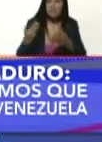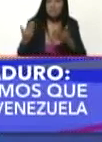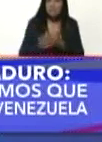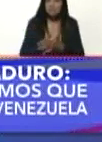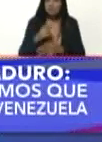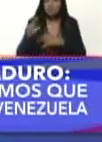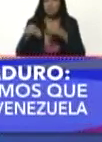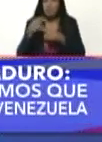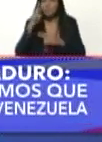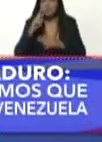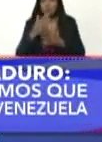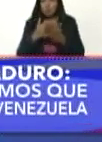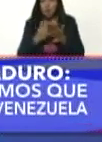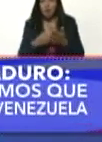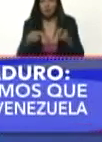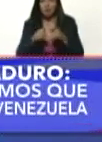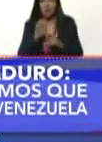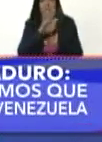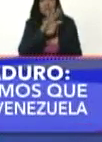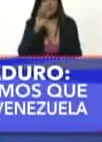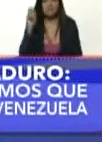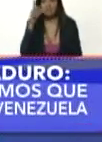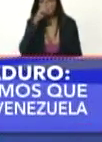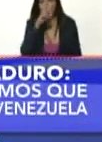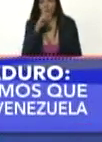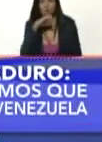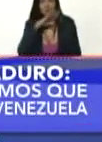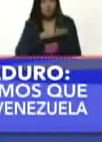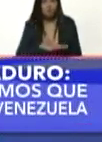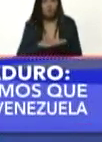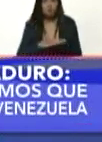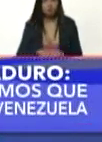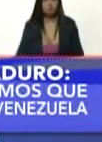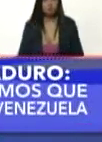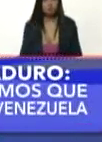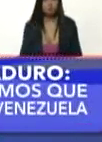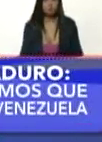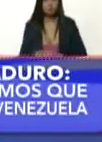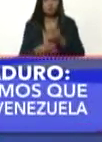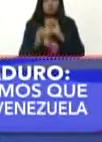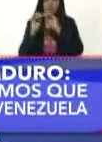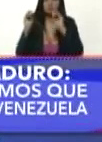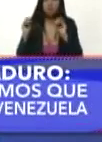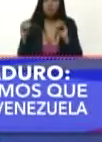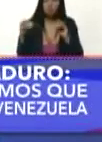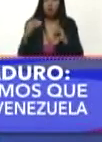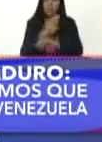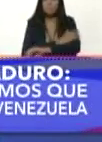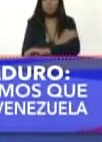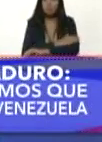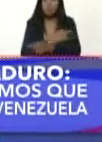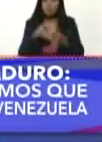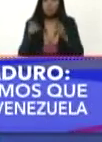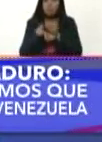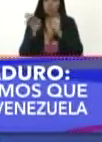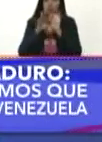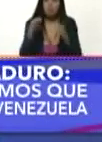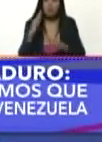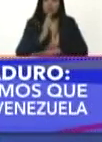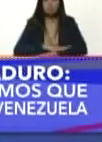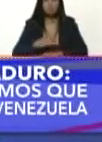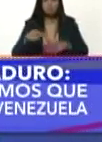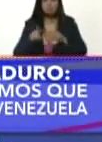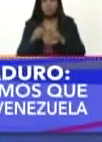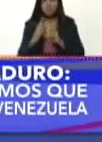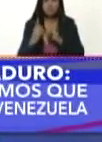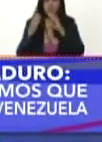nunca antes vista en 500 años de historia, como la llamada oposición, la derecha venezolana, se comporta